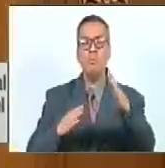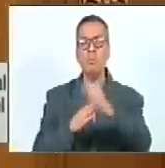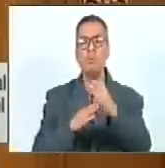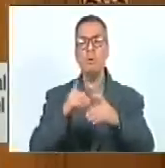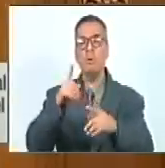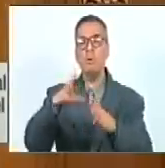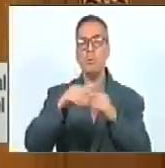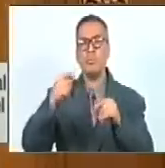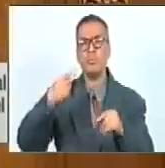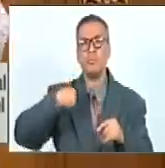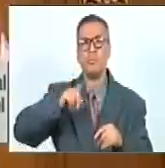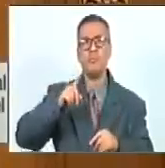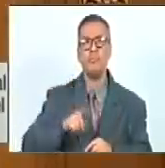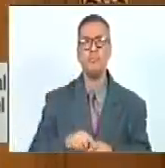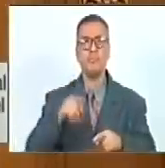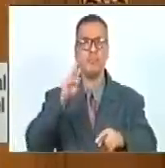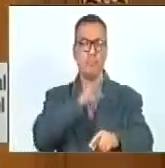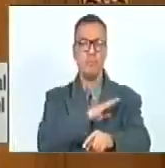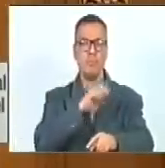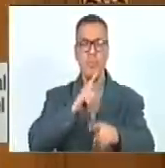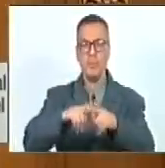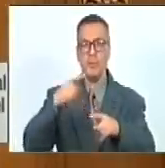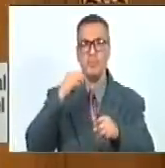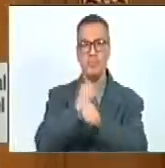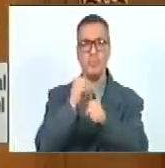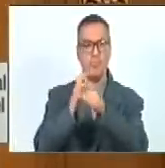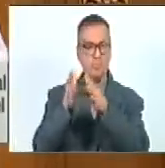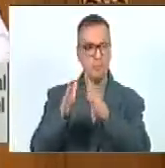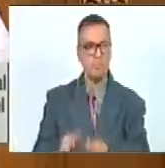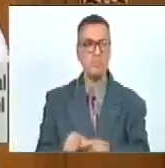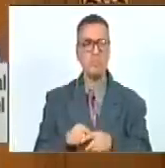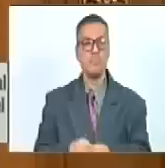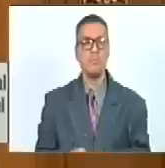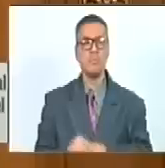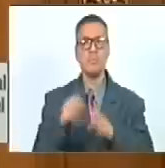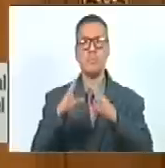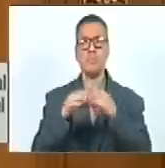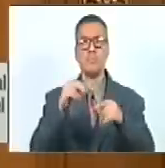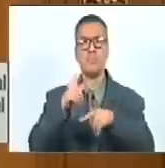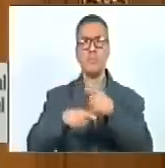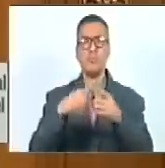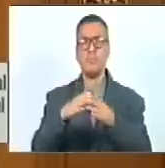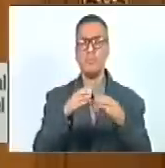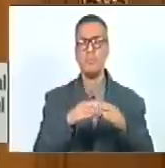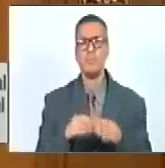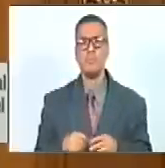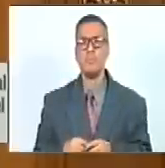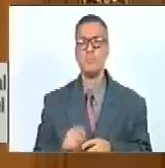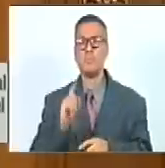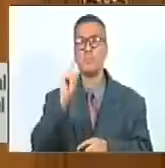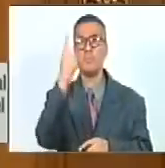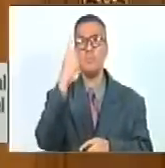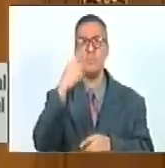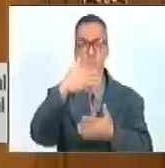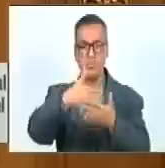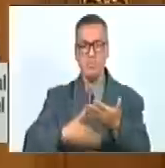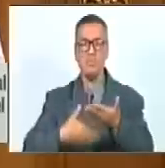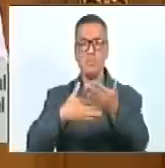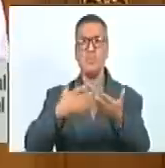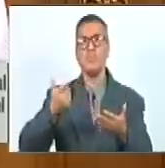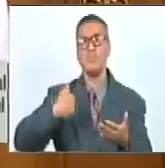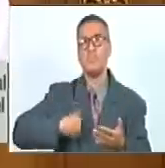nos encontramos, el derecho pleno de los trabajadores y trabajadoras en todas sus reivindicaciones. Una de esas propuestas tiene